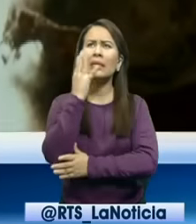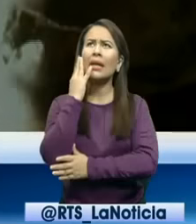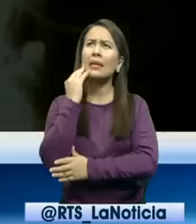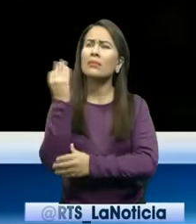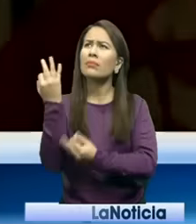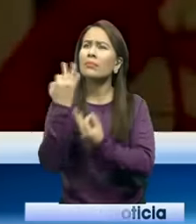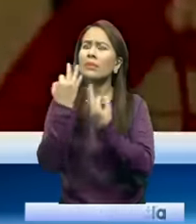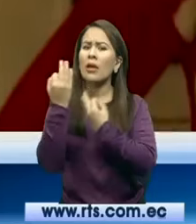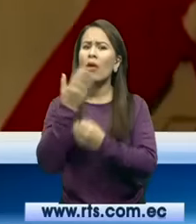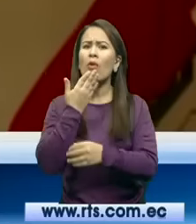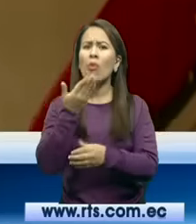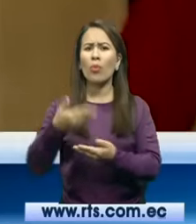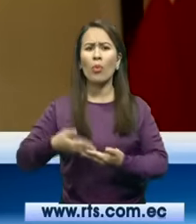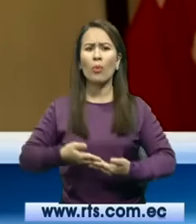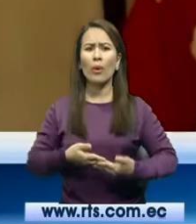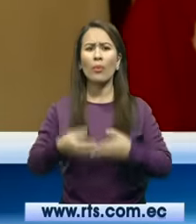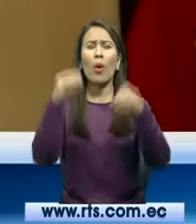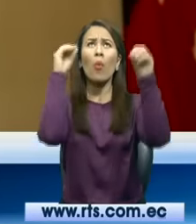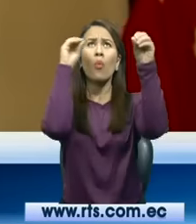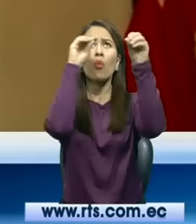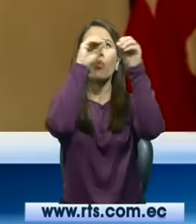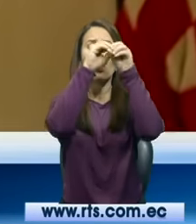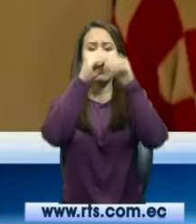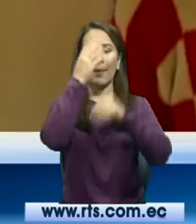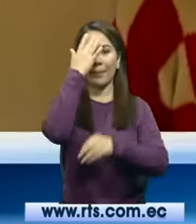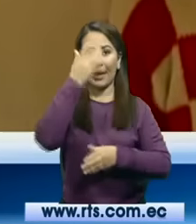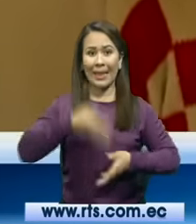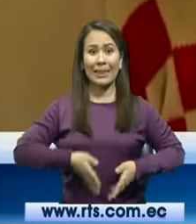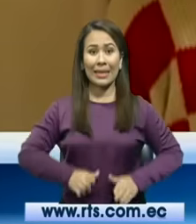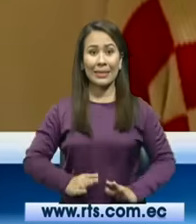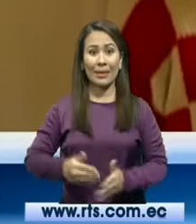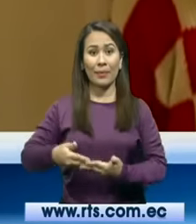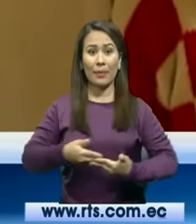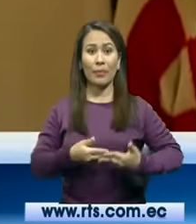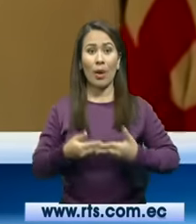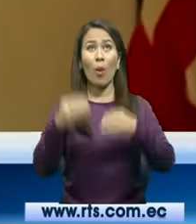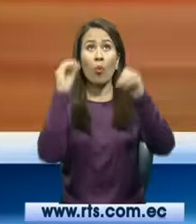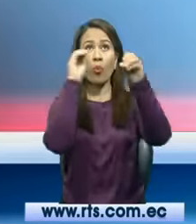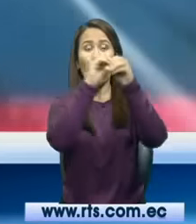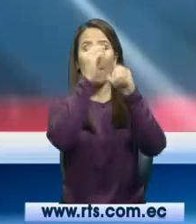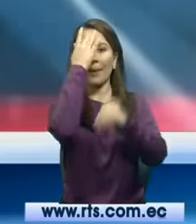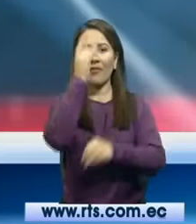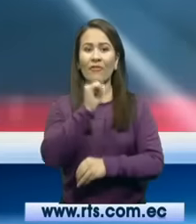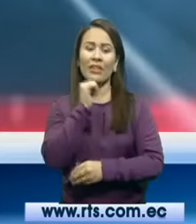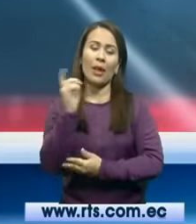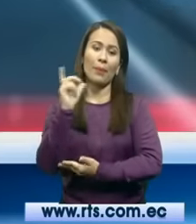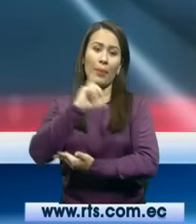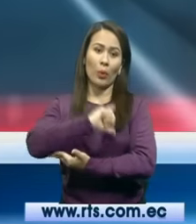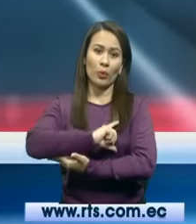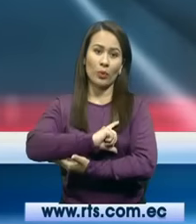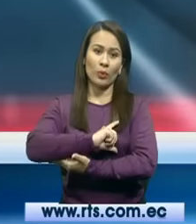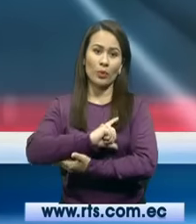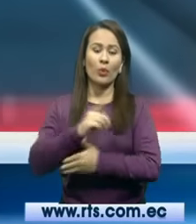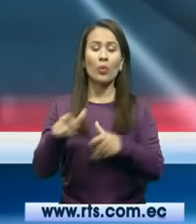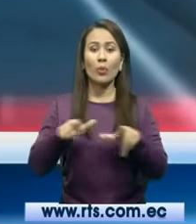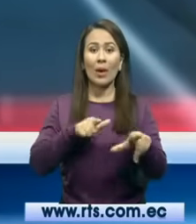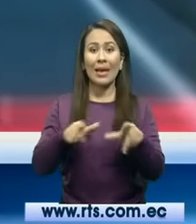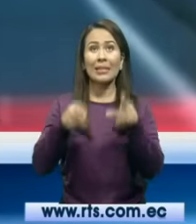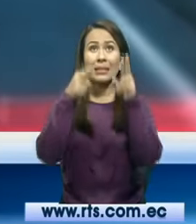explicación. Los no natos y los no bautizados no les dejaban enterrar en los